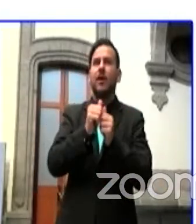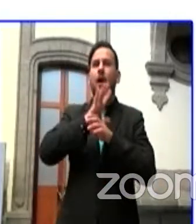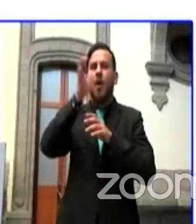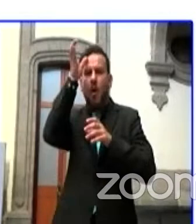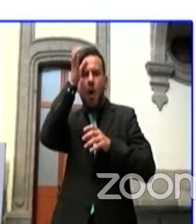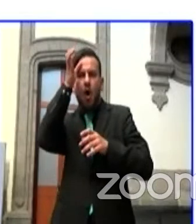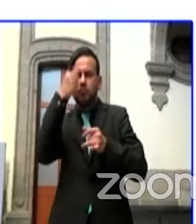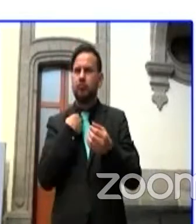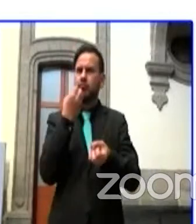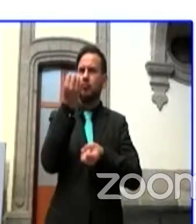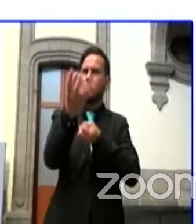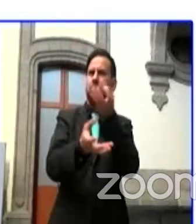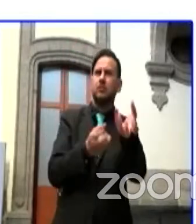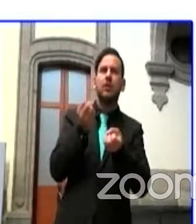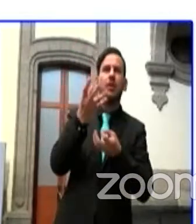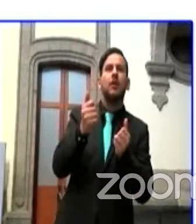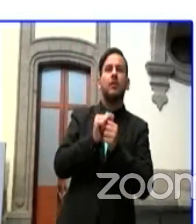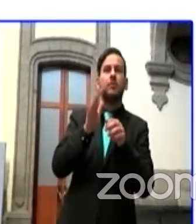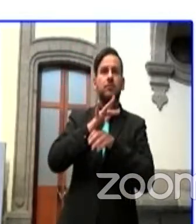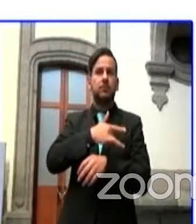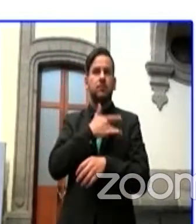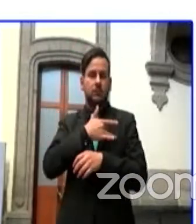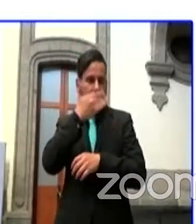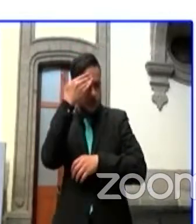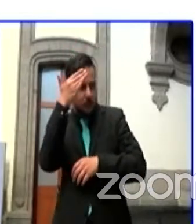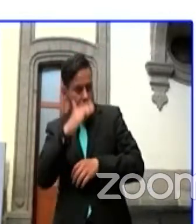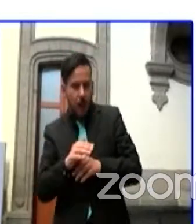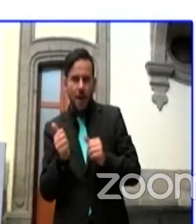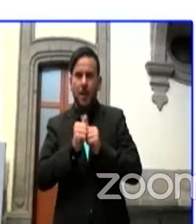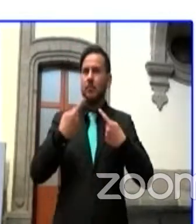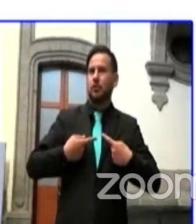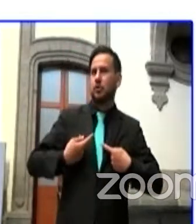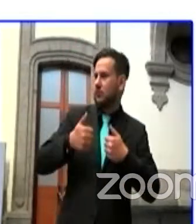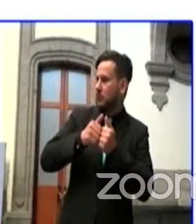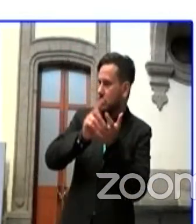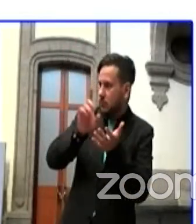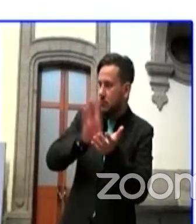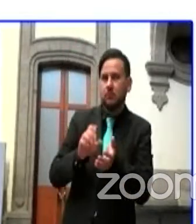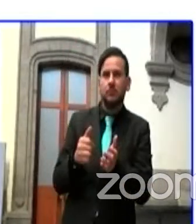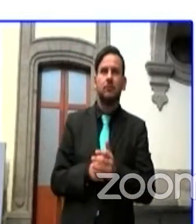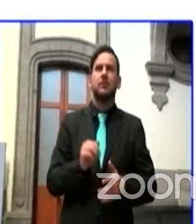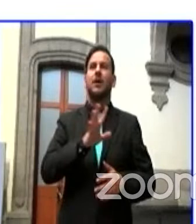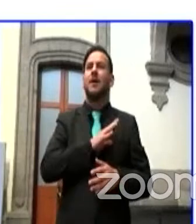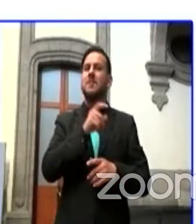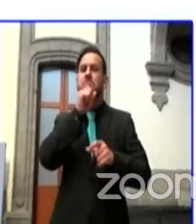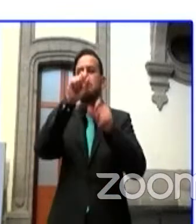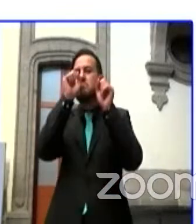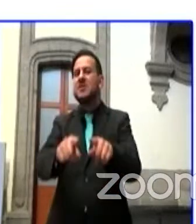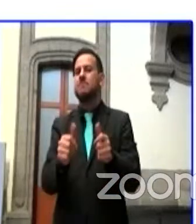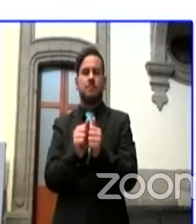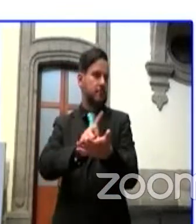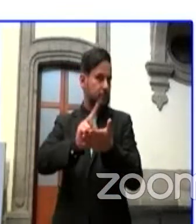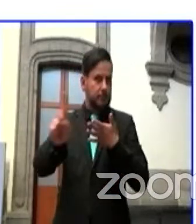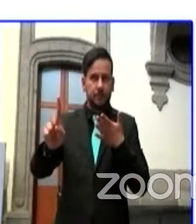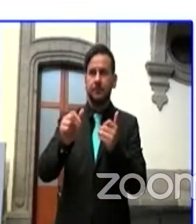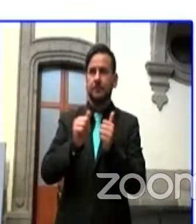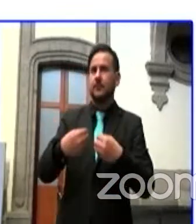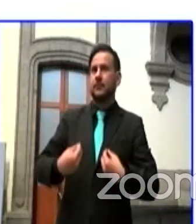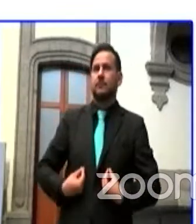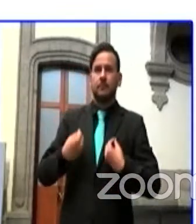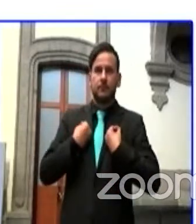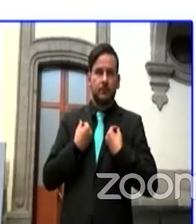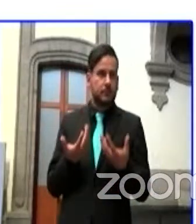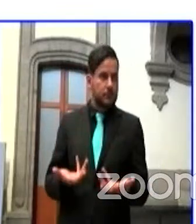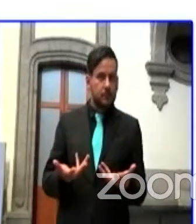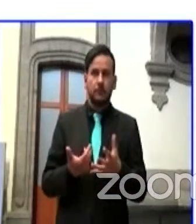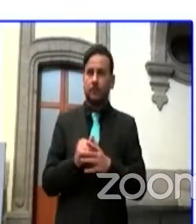concientización, haciéndole saber que las personas con discapacidad tenemos los mismos derechos y la vida, y nos ha